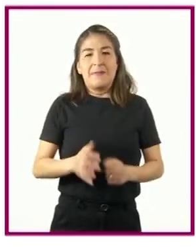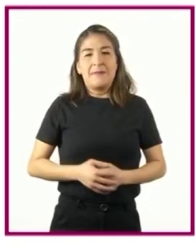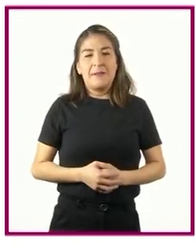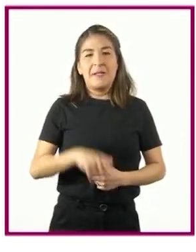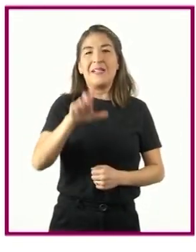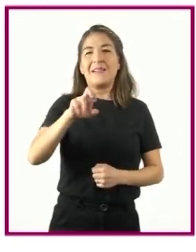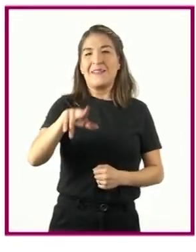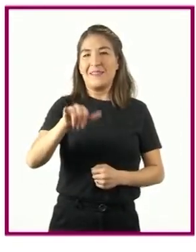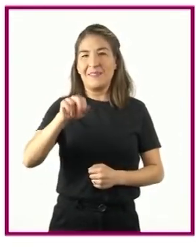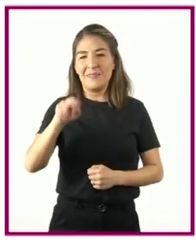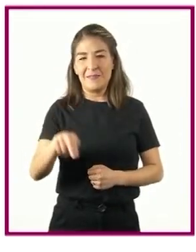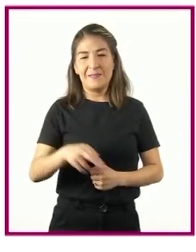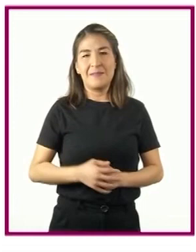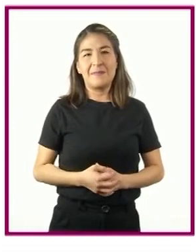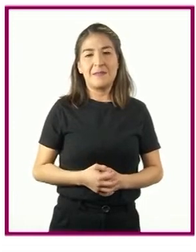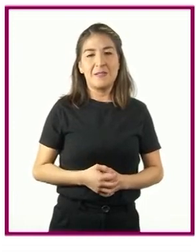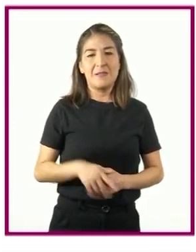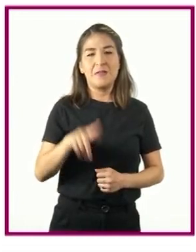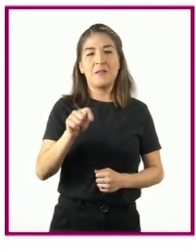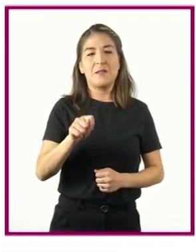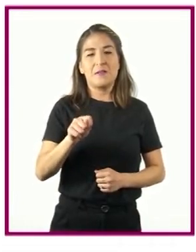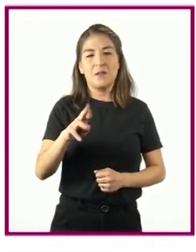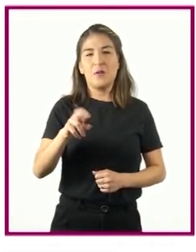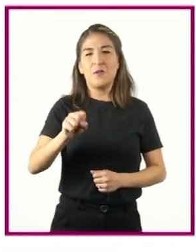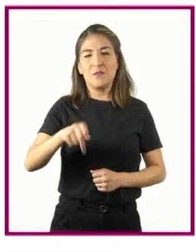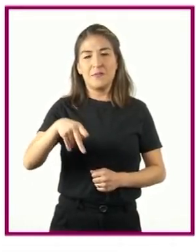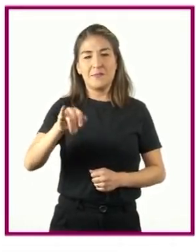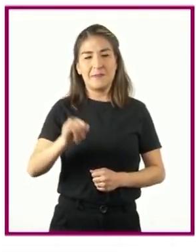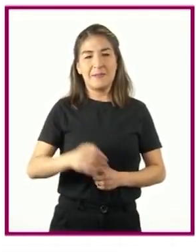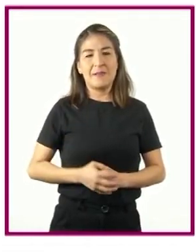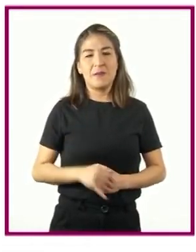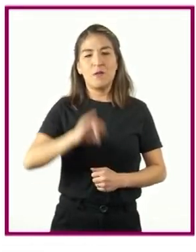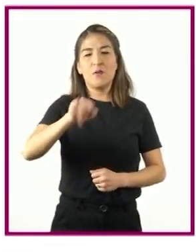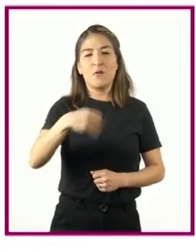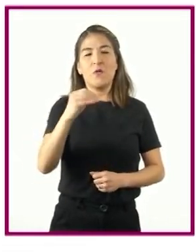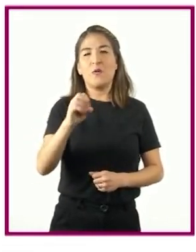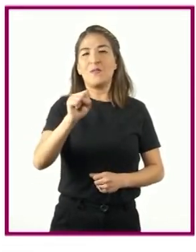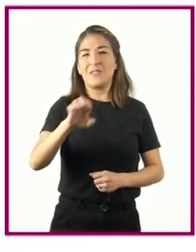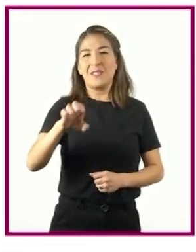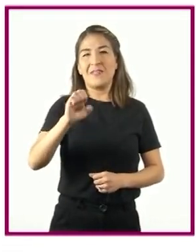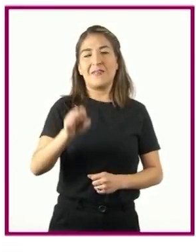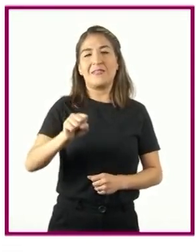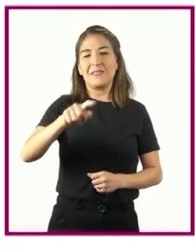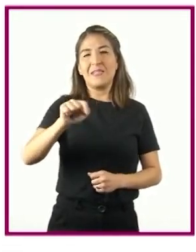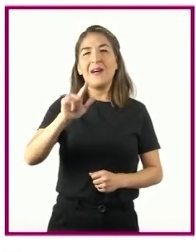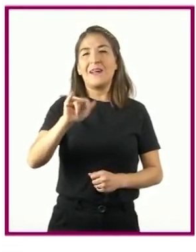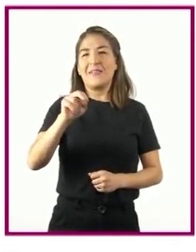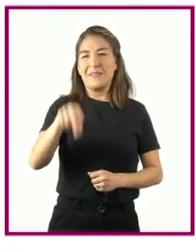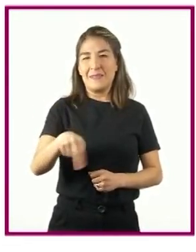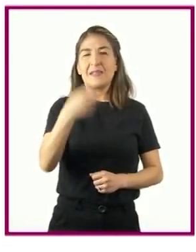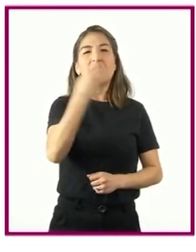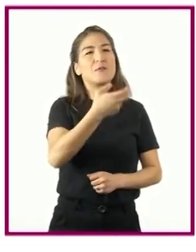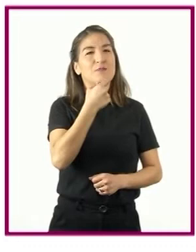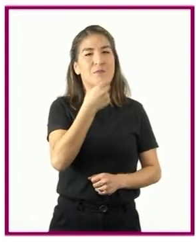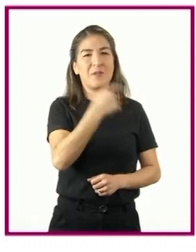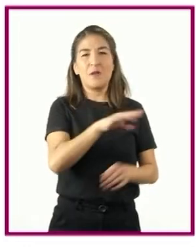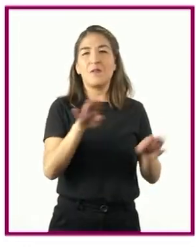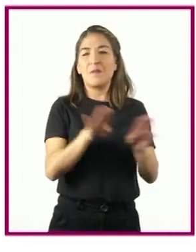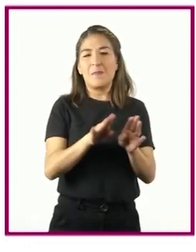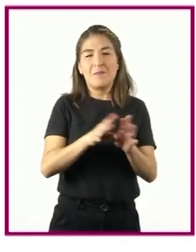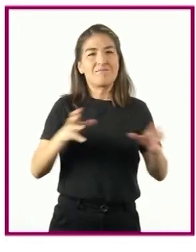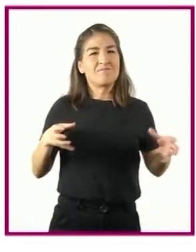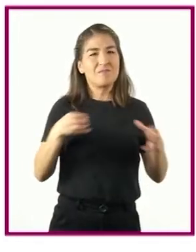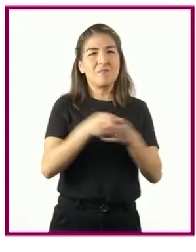Lenin, Trotsky y José Stalin, quienes, junto con los bolcheviques,